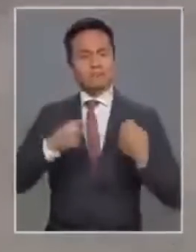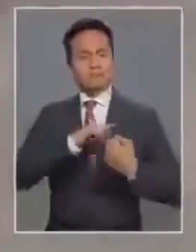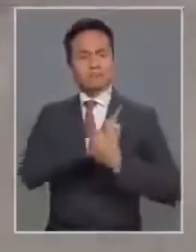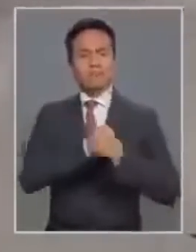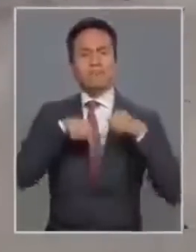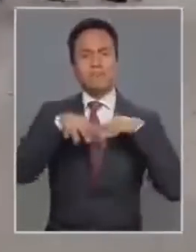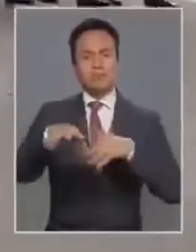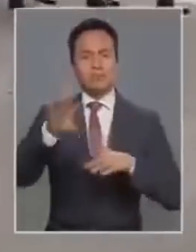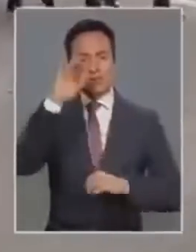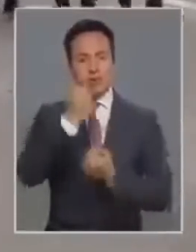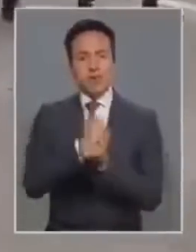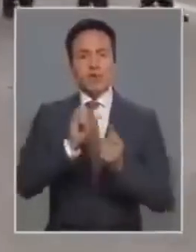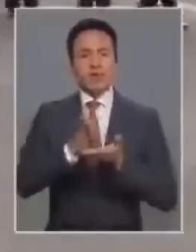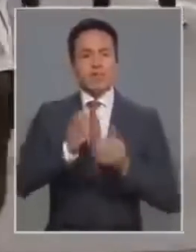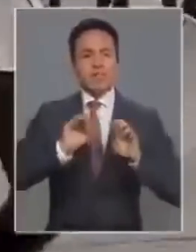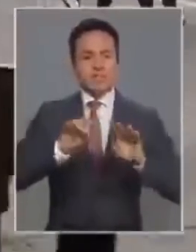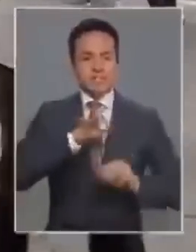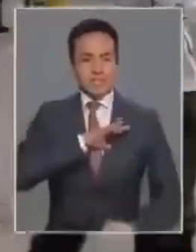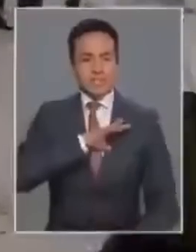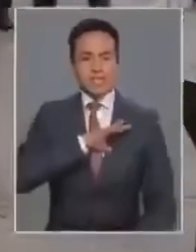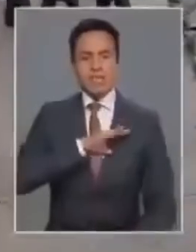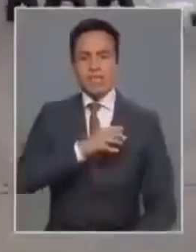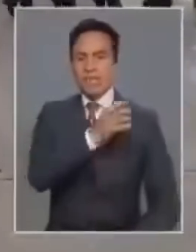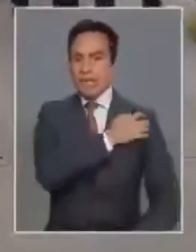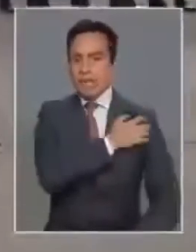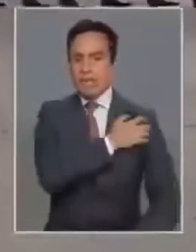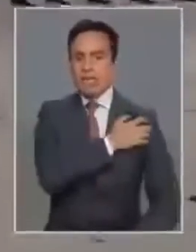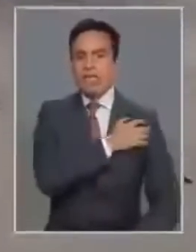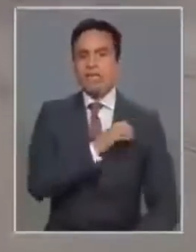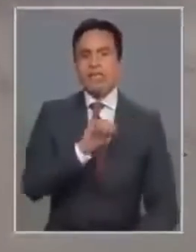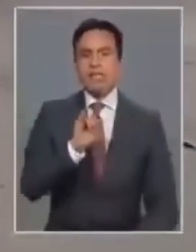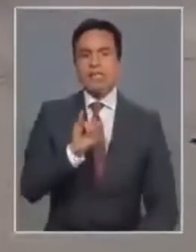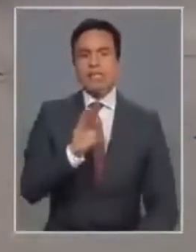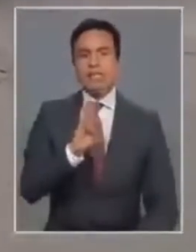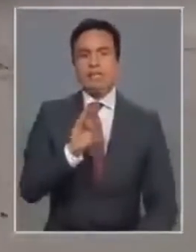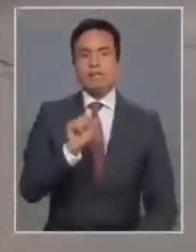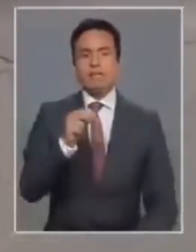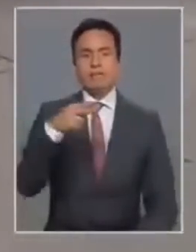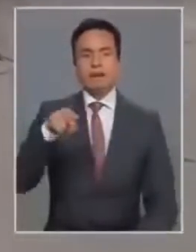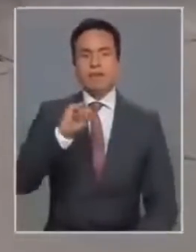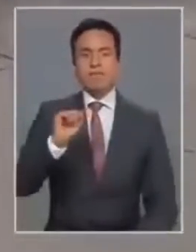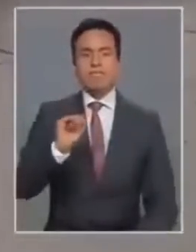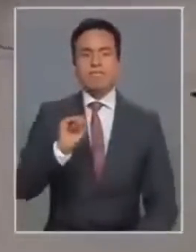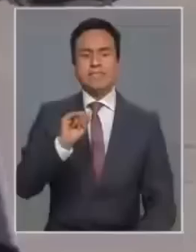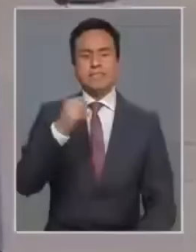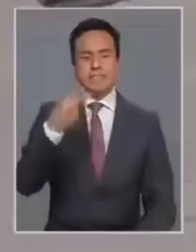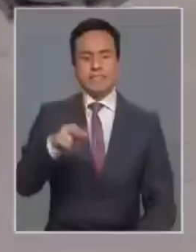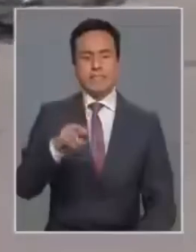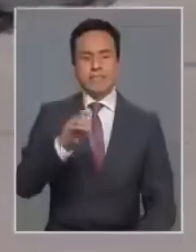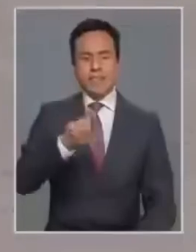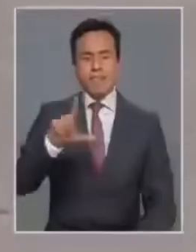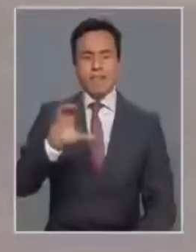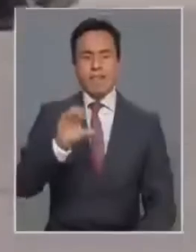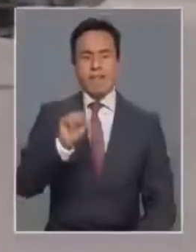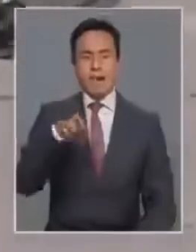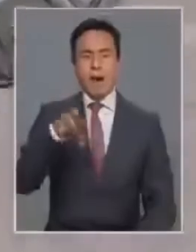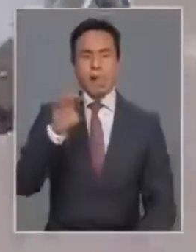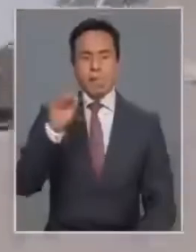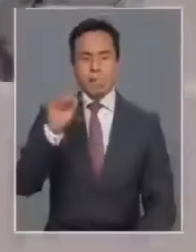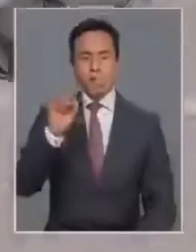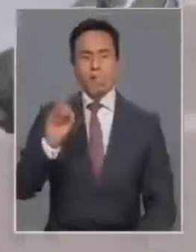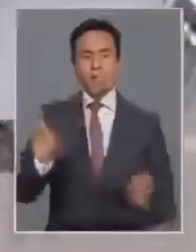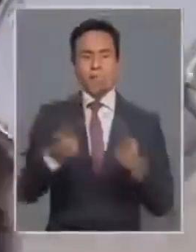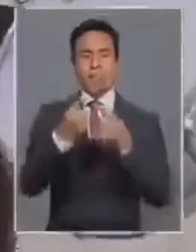pronto usted va a decir, este muchacho, entonces se sorprende. Pero es que a mí me gusta porque aquí en mi país se marcha de una manera diferente. O sea, las marchas casi no siempre son así.